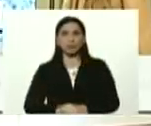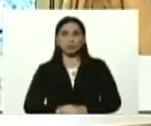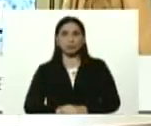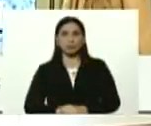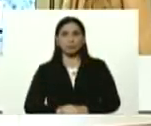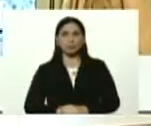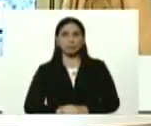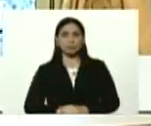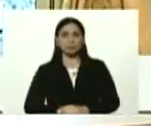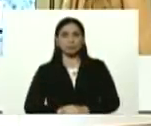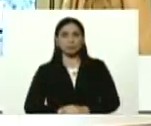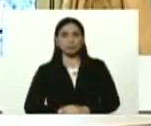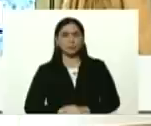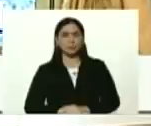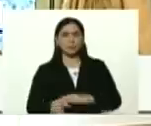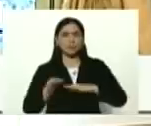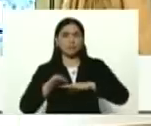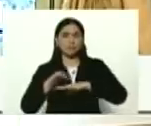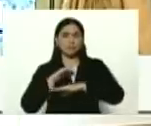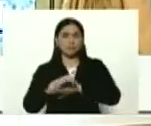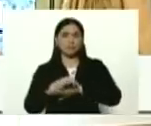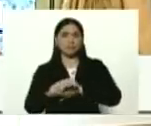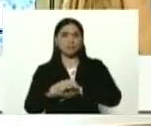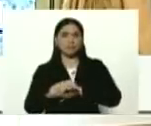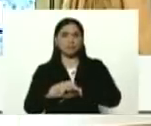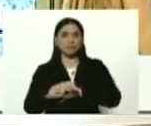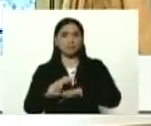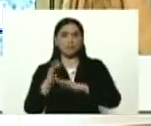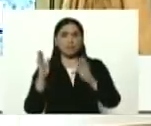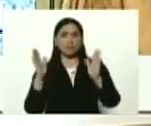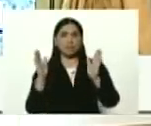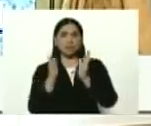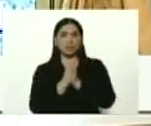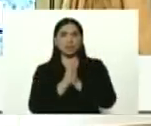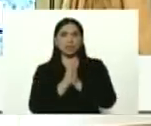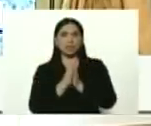a el municipio Santiago Mariño.